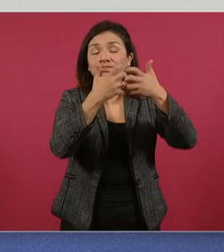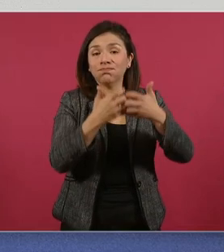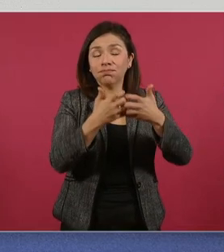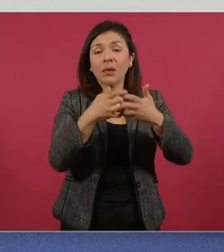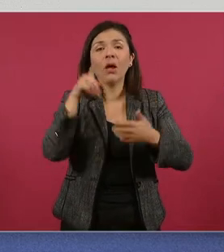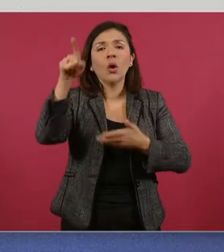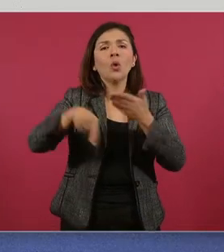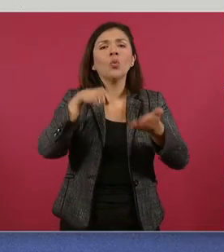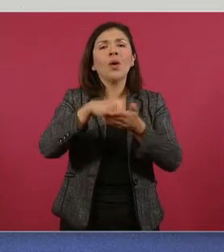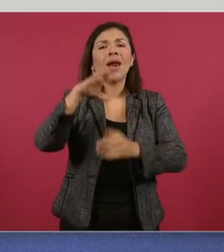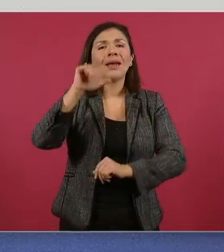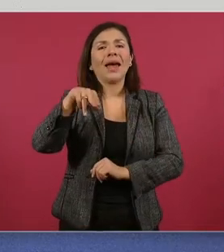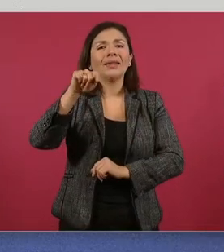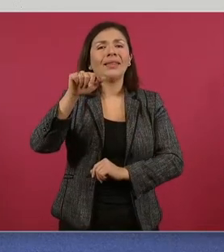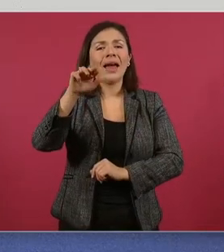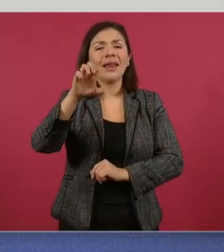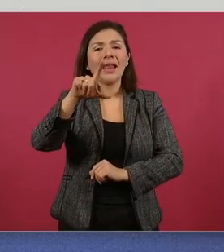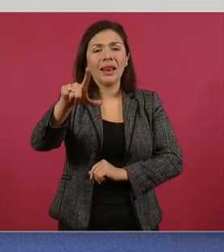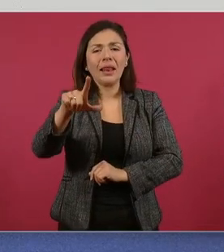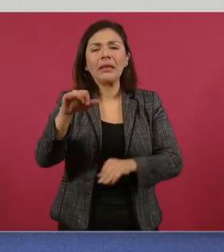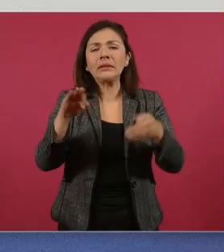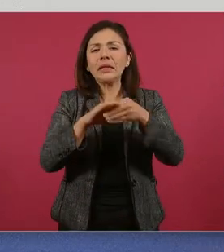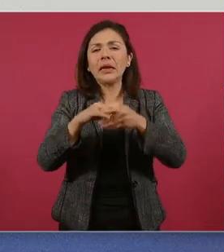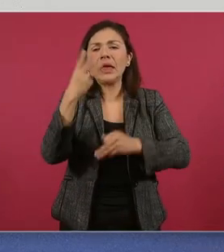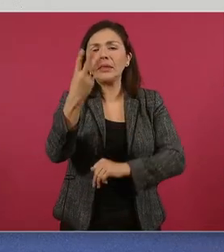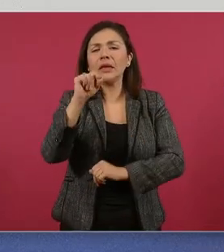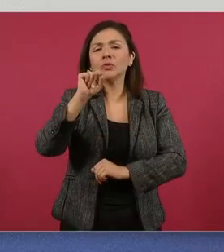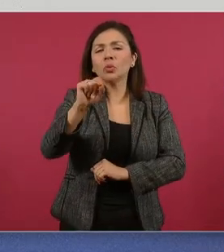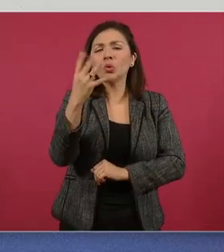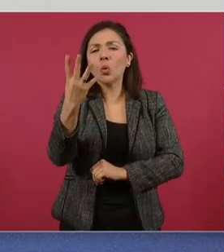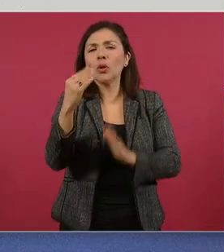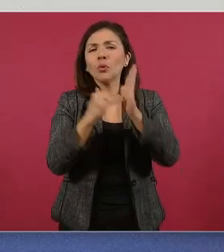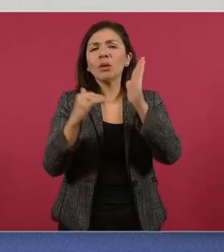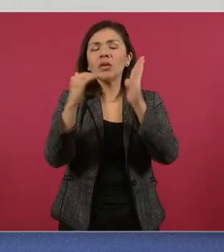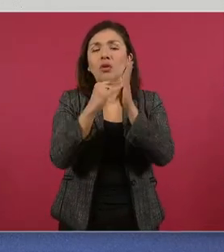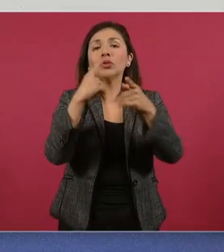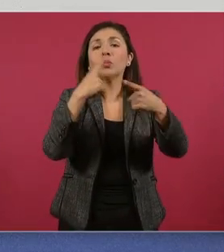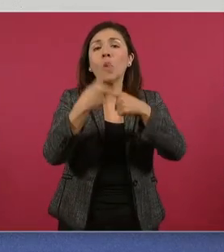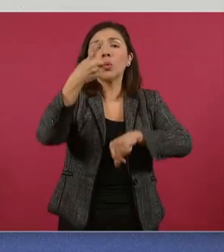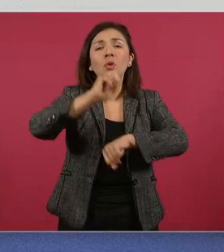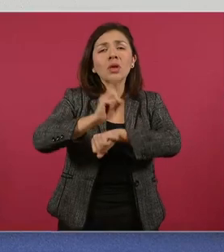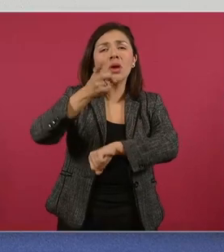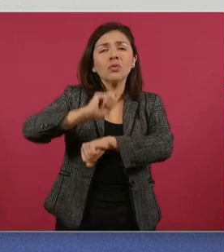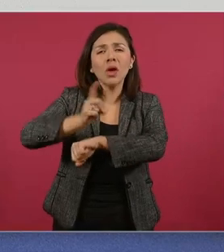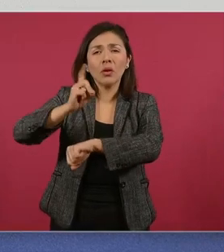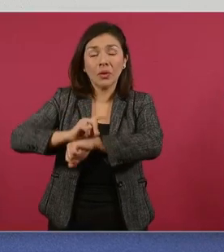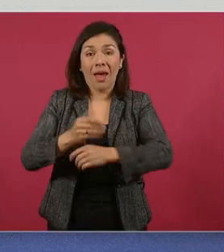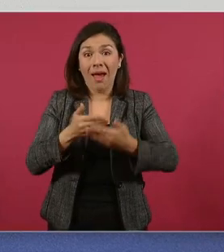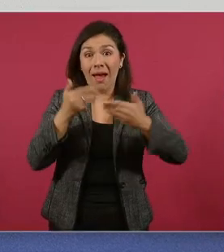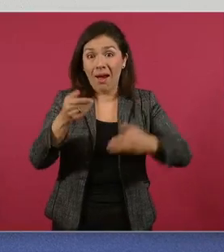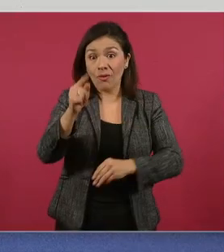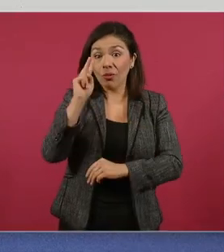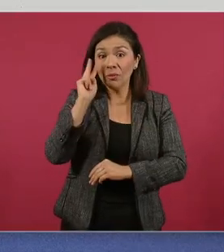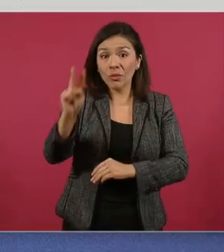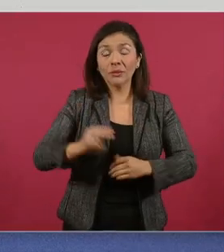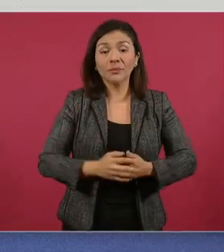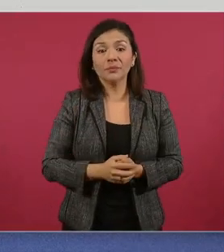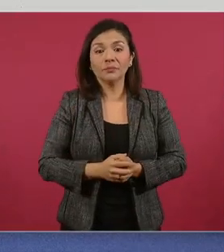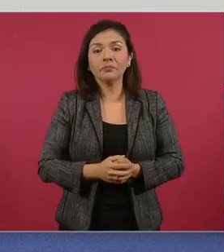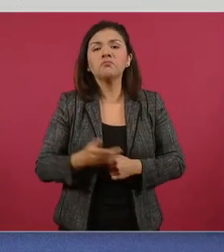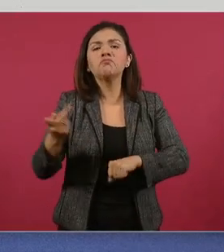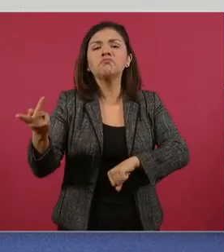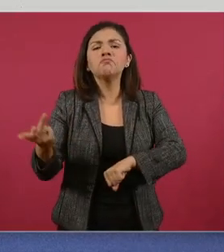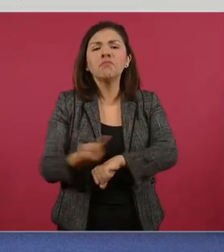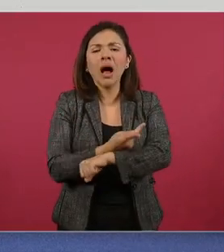Cantarell. Llegamos casi a 3.4 millones de barriles diarios. Y ustedes pueden observar lo que